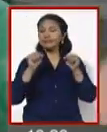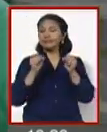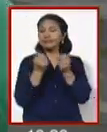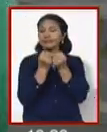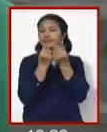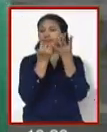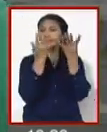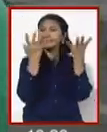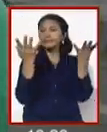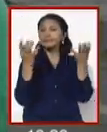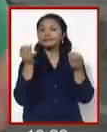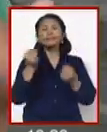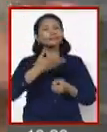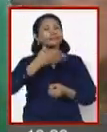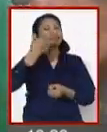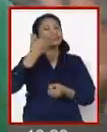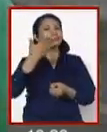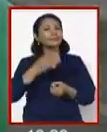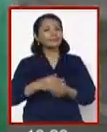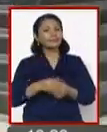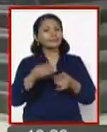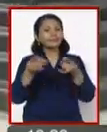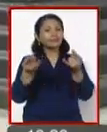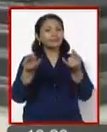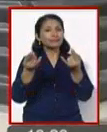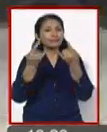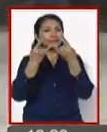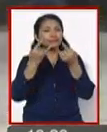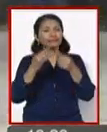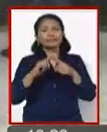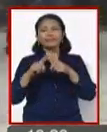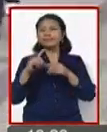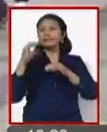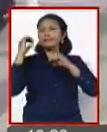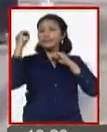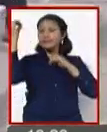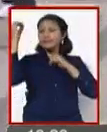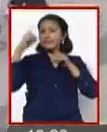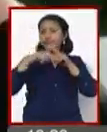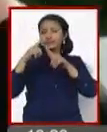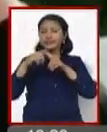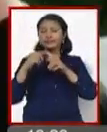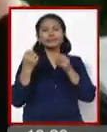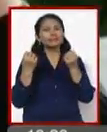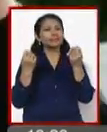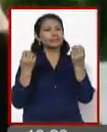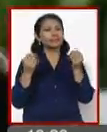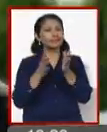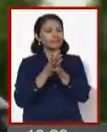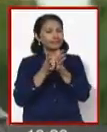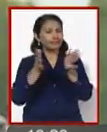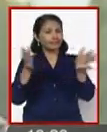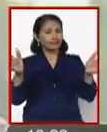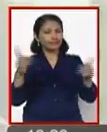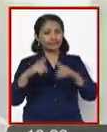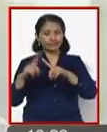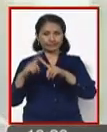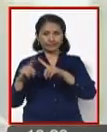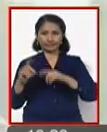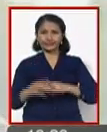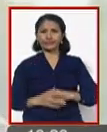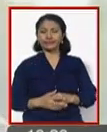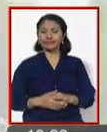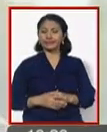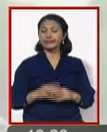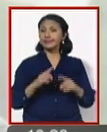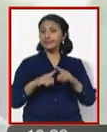la cantidad de olores que él puede concebir. Y es que las opiniones a este estudio pueden ser realmente amplias y variadas.